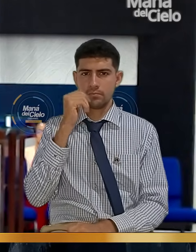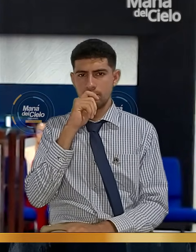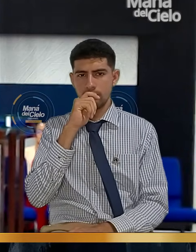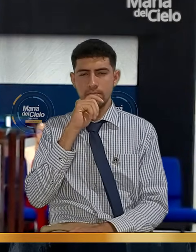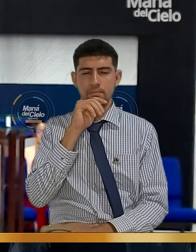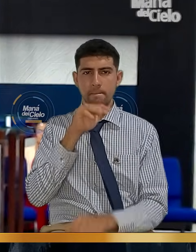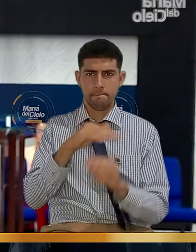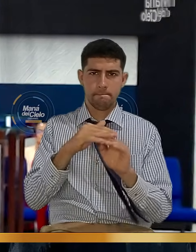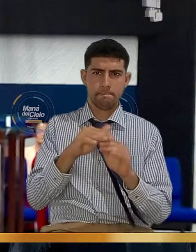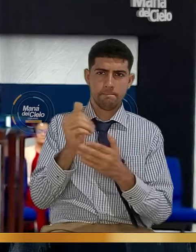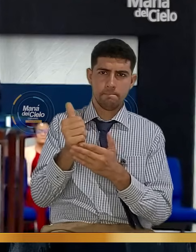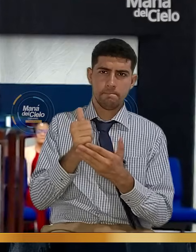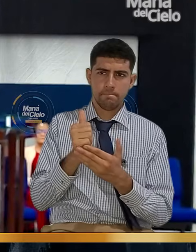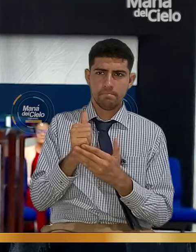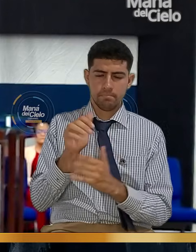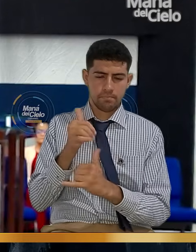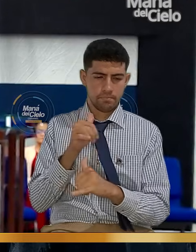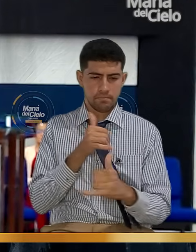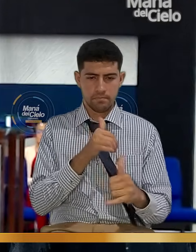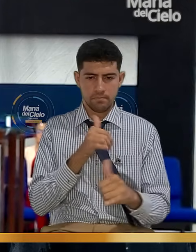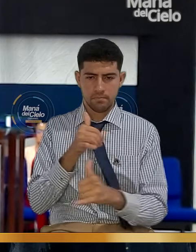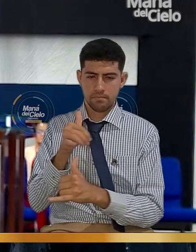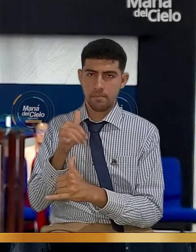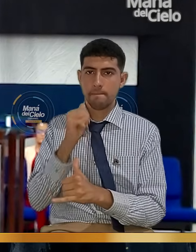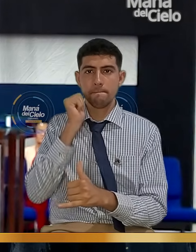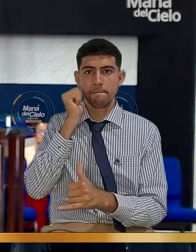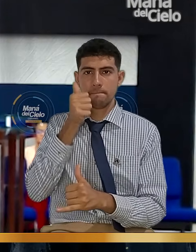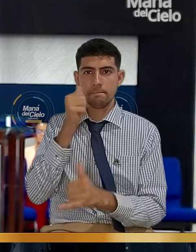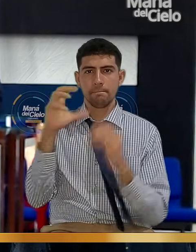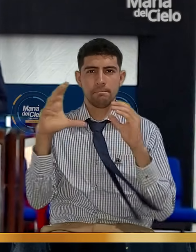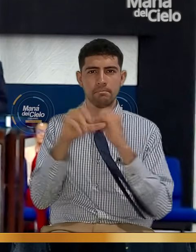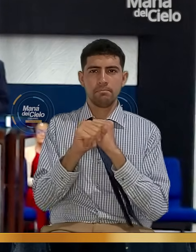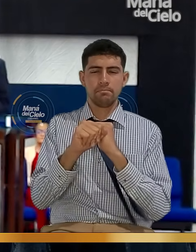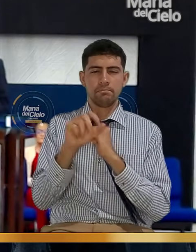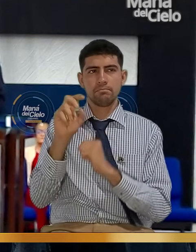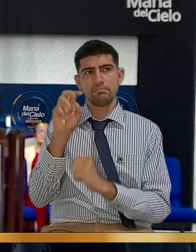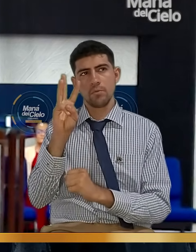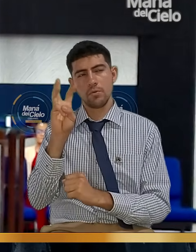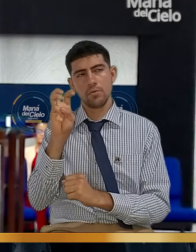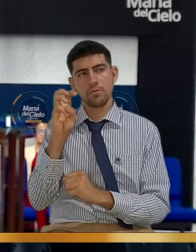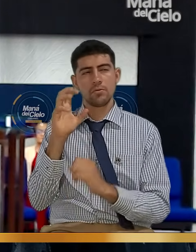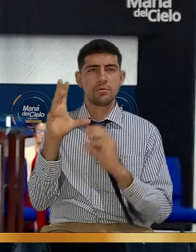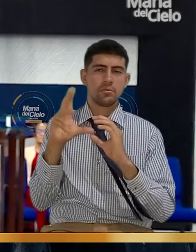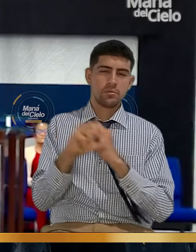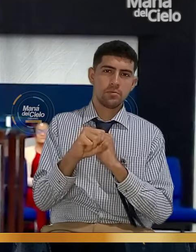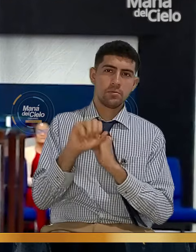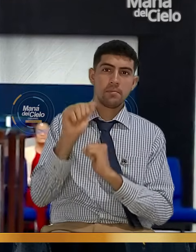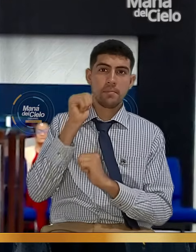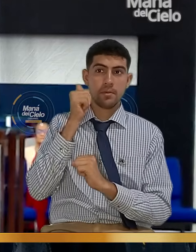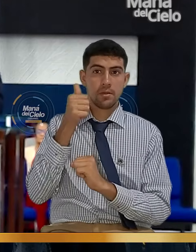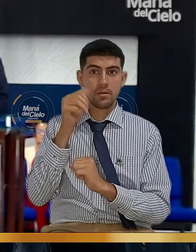terminar. Yo quiero invitar a algunas hermanitas, ahora me les acercaré, para que nos ayuden a hacer un aseo mañana en la